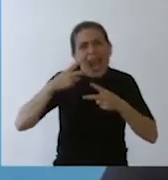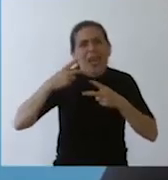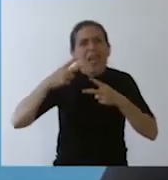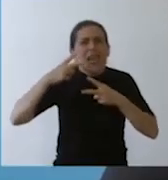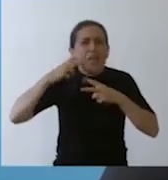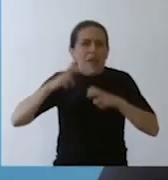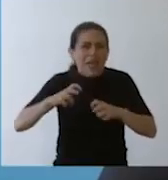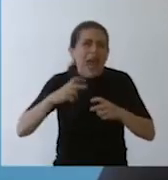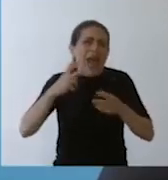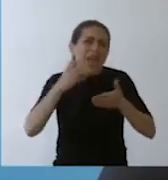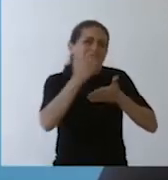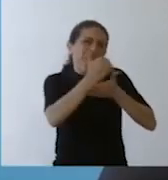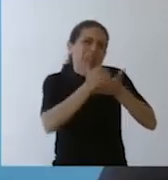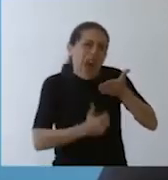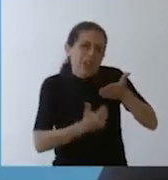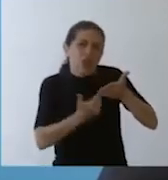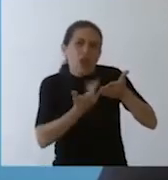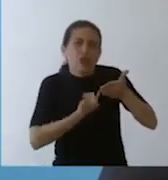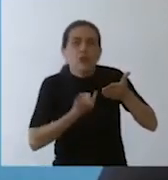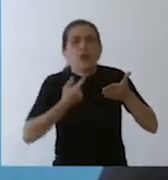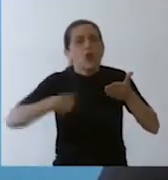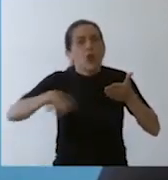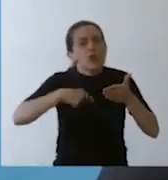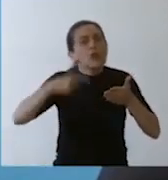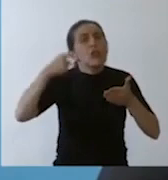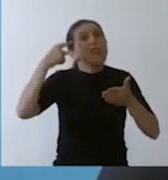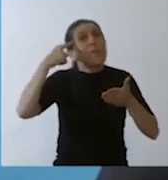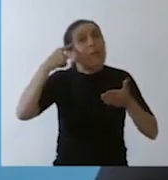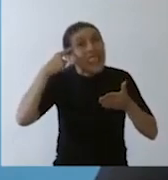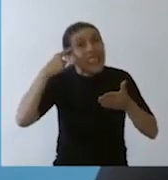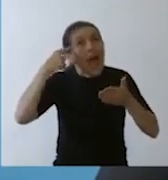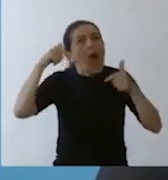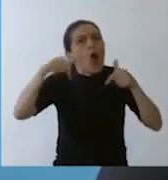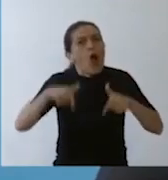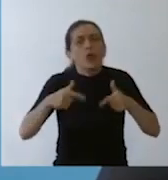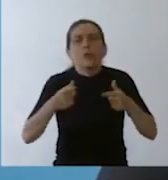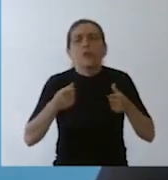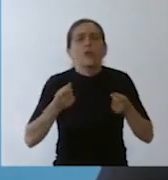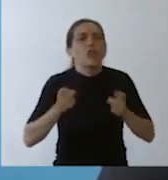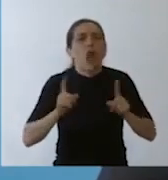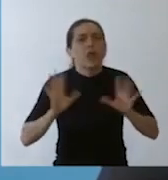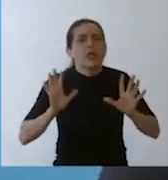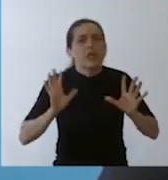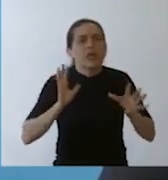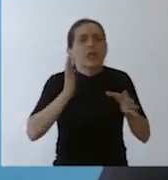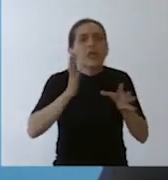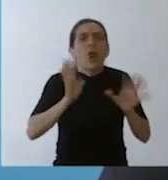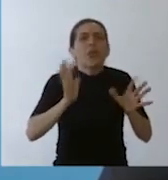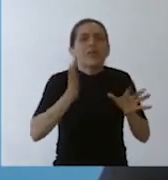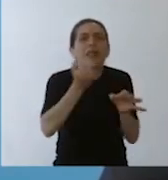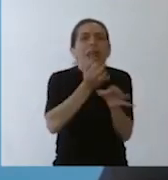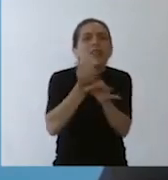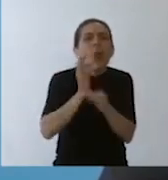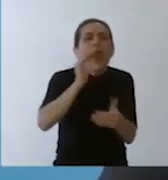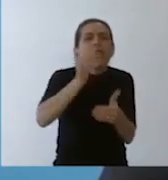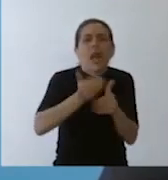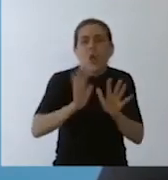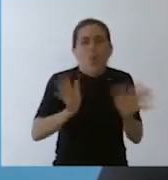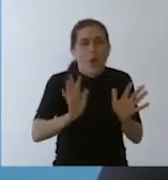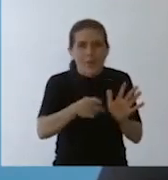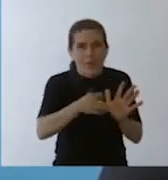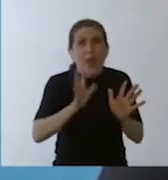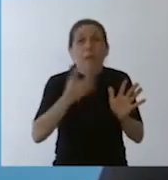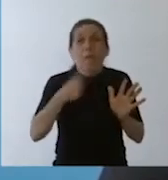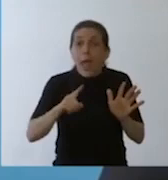importantes datos, intercambios. Creemos que hoy no es necesario cerrar los ciclos educativos. Pero también